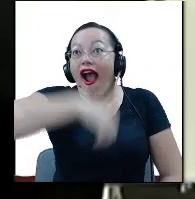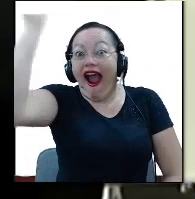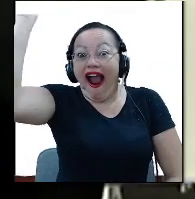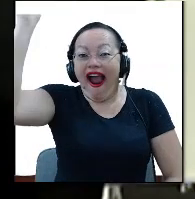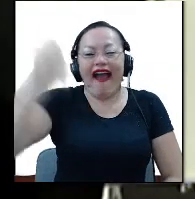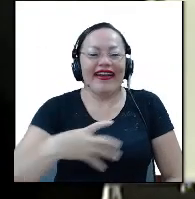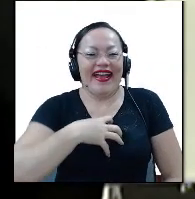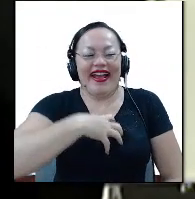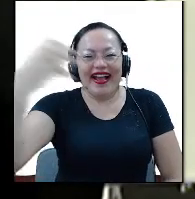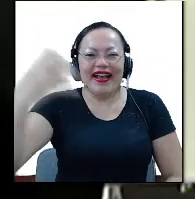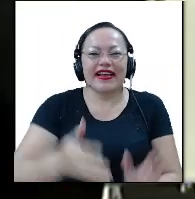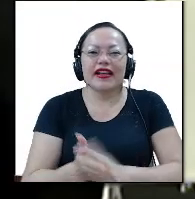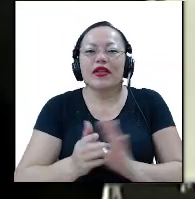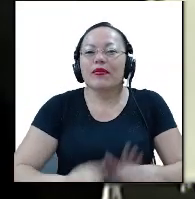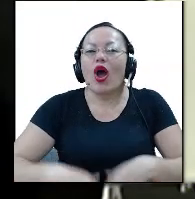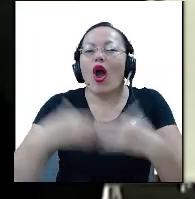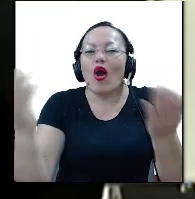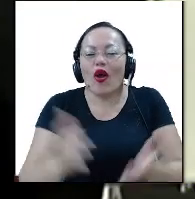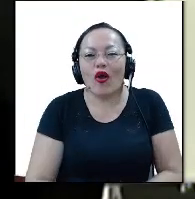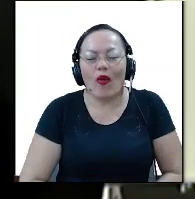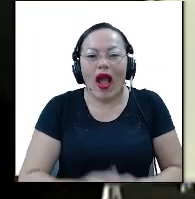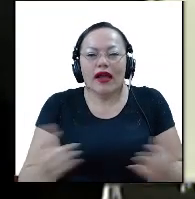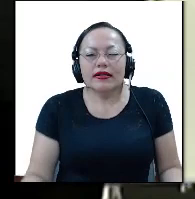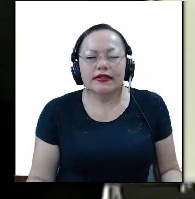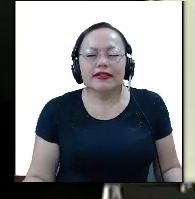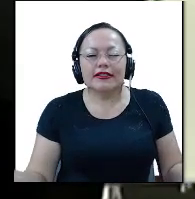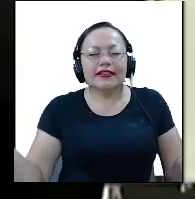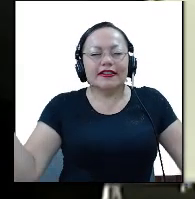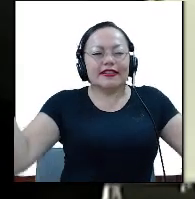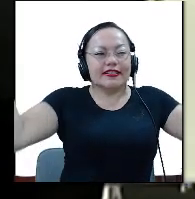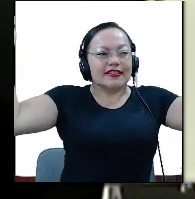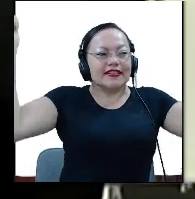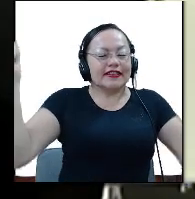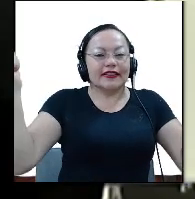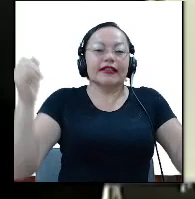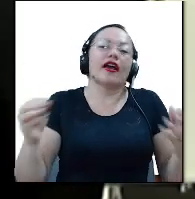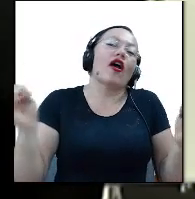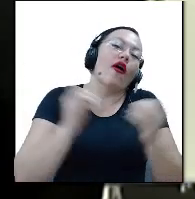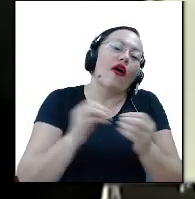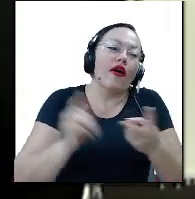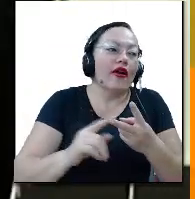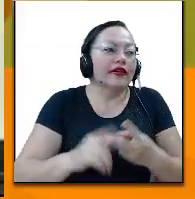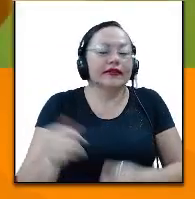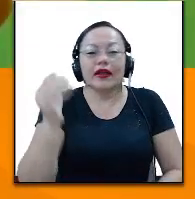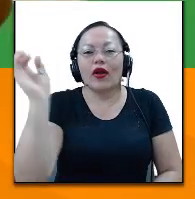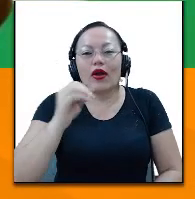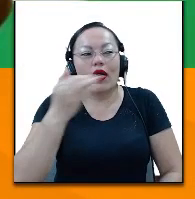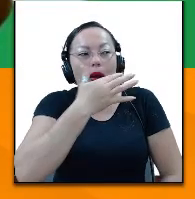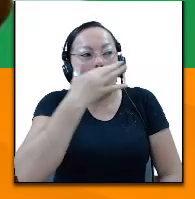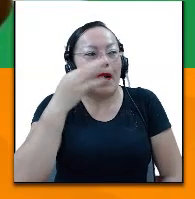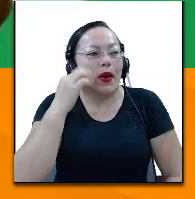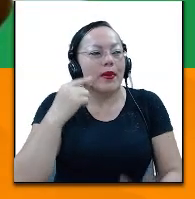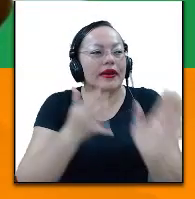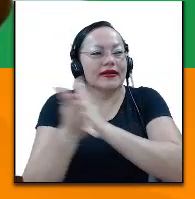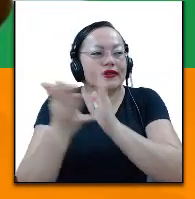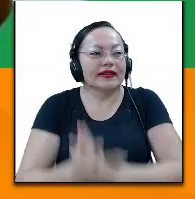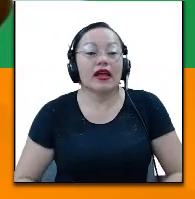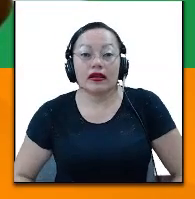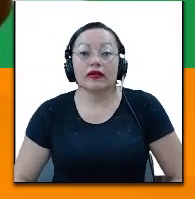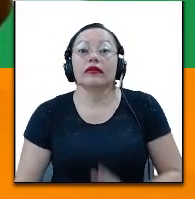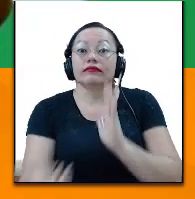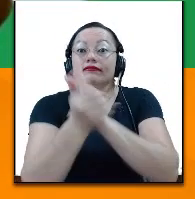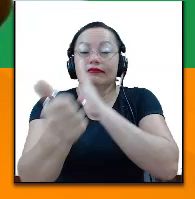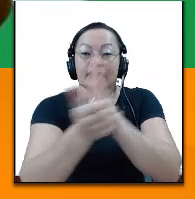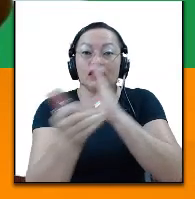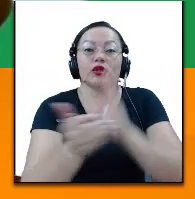olímpico del lanzamiento de pesas, de levantamiento de pesas, perdón. Un caballero que bueno, pues se destacó